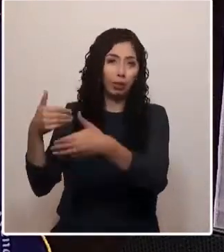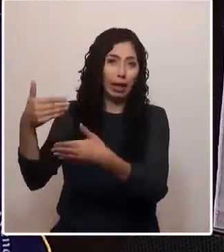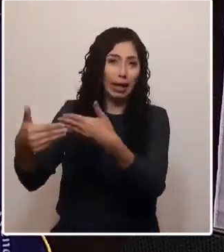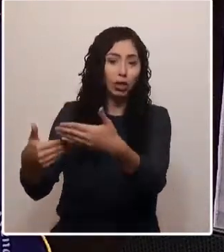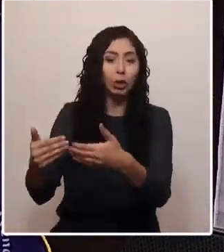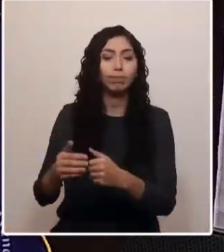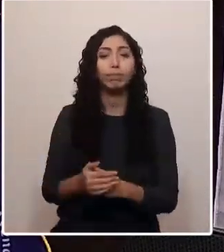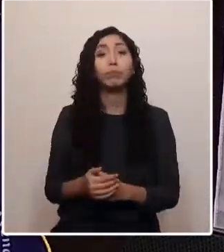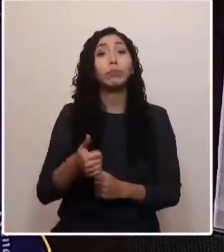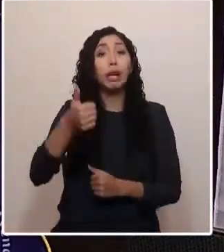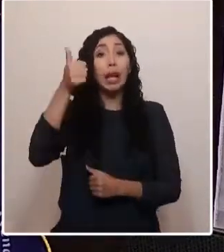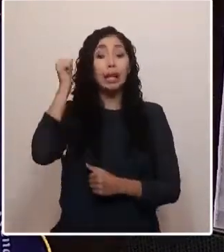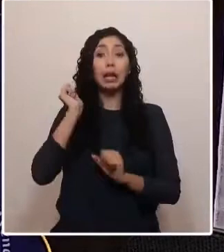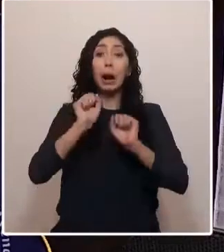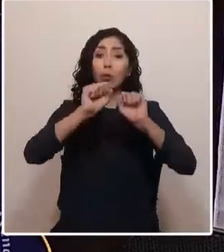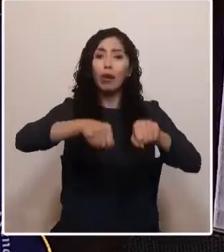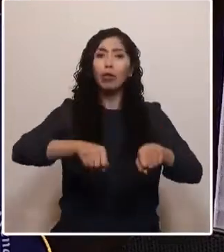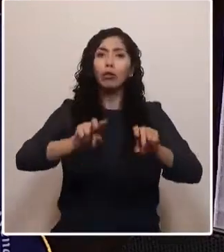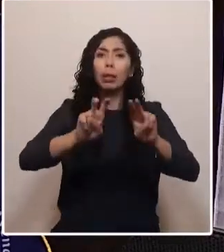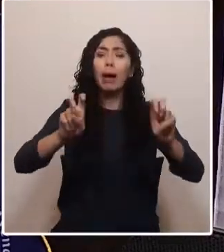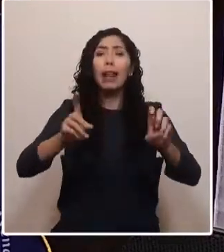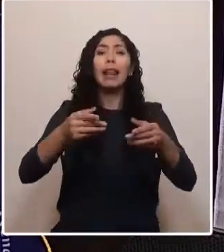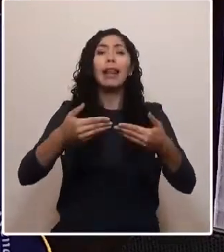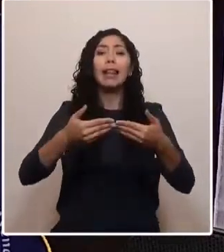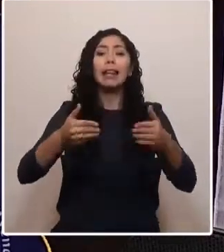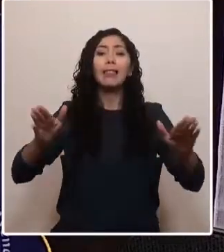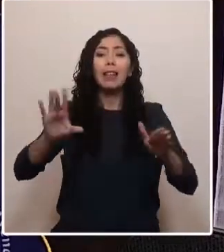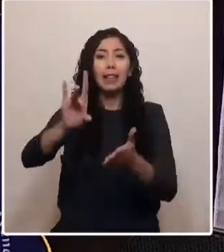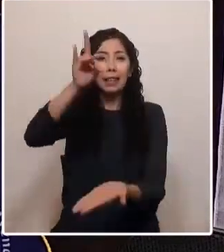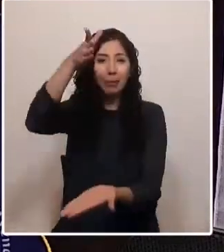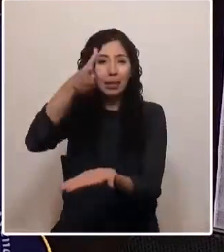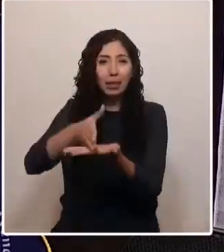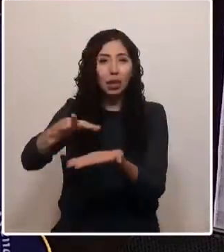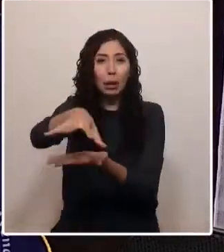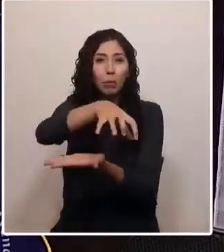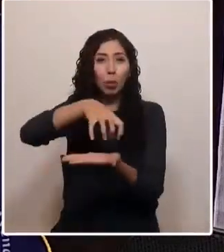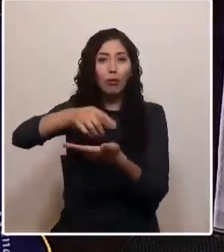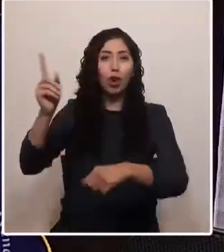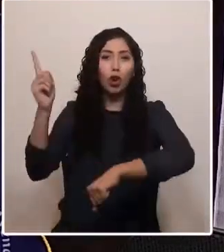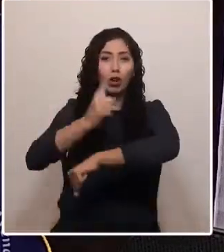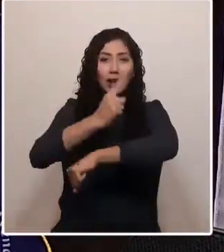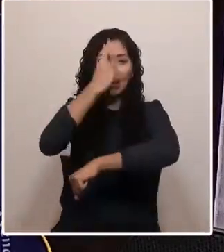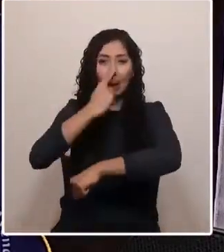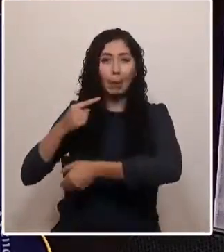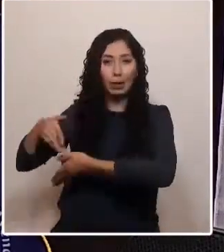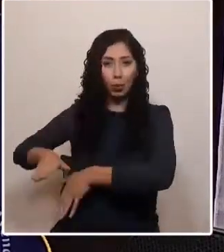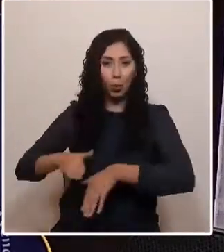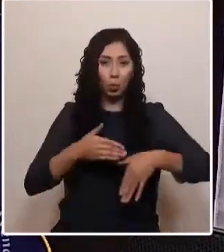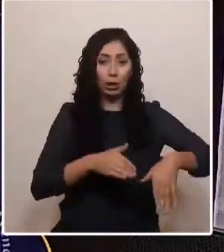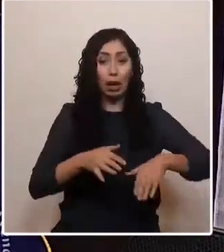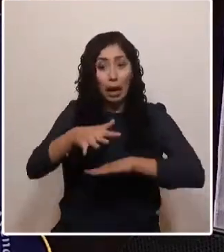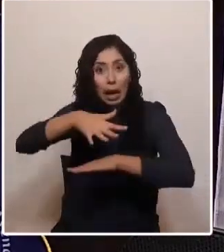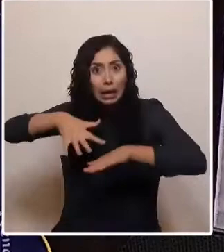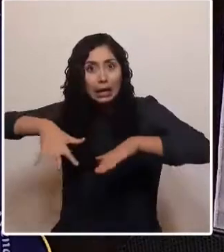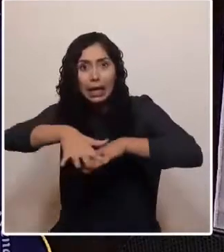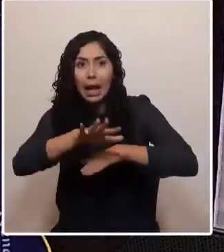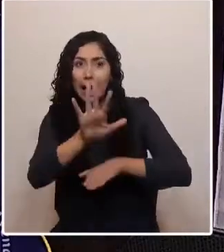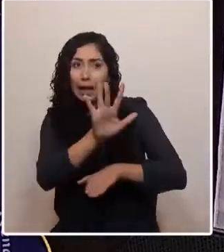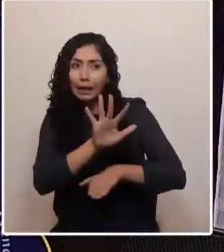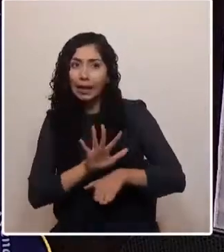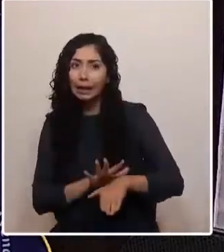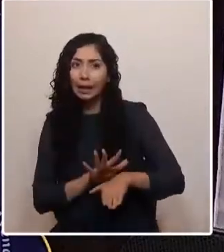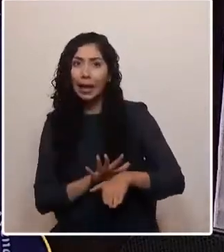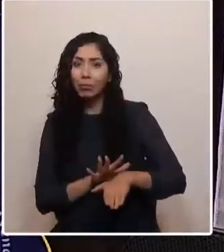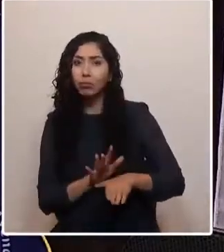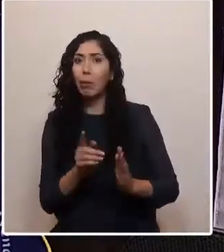en este pleno la libre determinación y autonomía del pueblo-nación Rapa Nui. Las particularidades de la isla van más allá de lo evidente. También